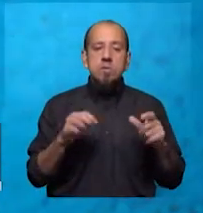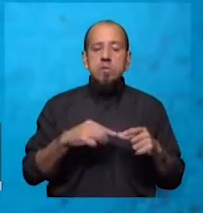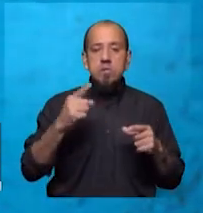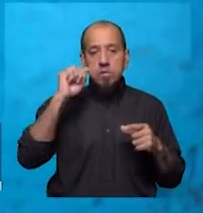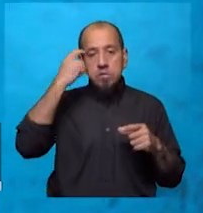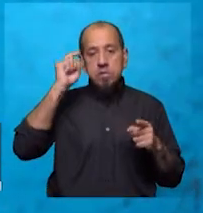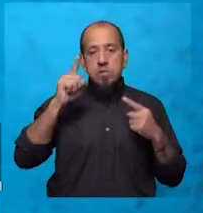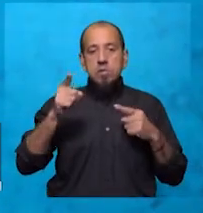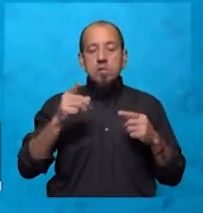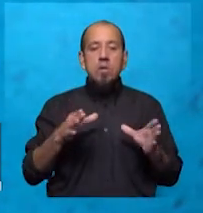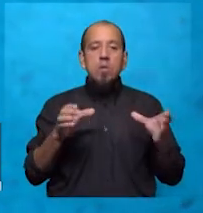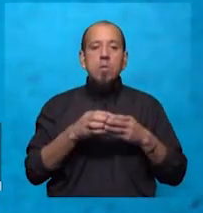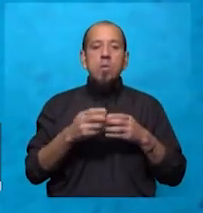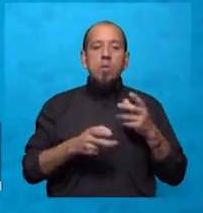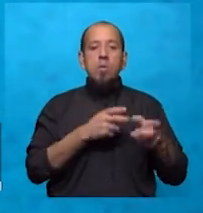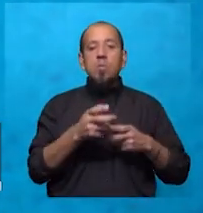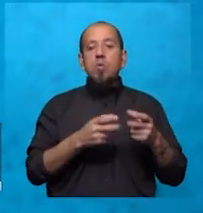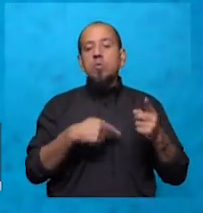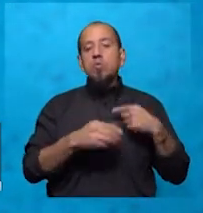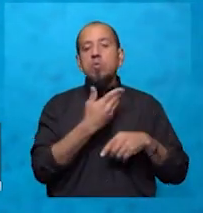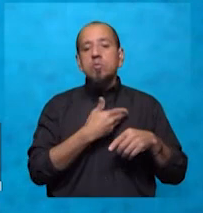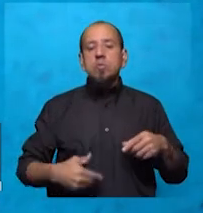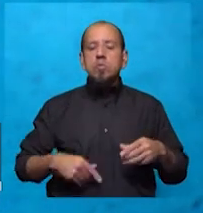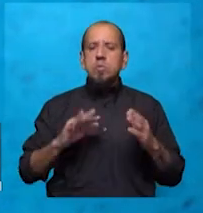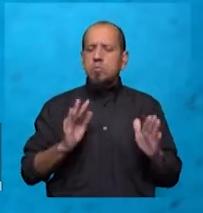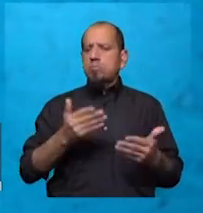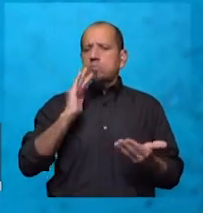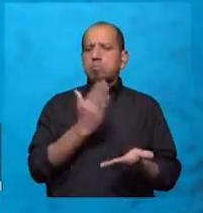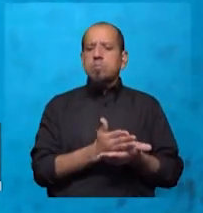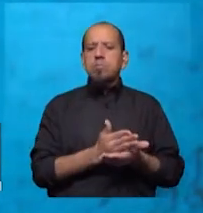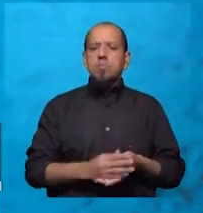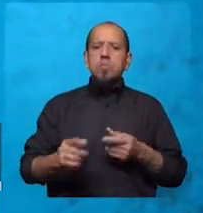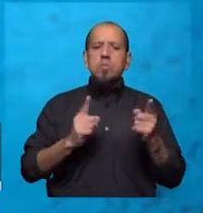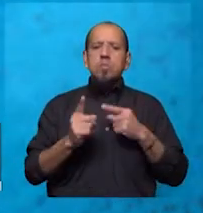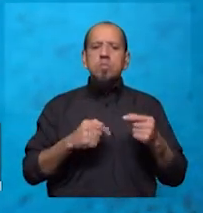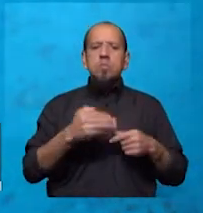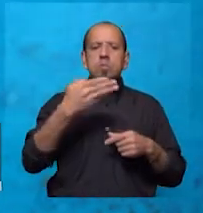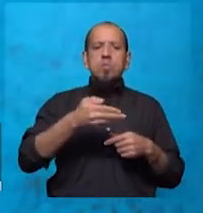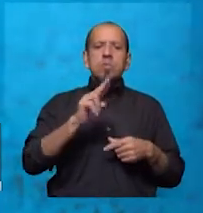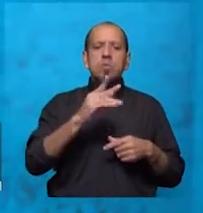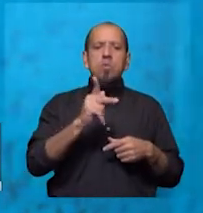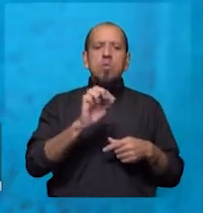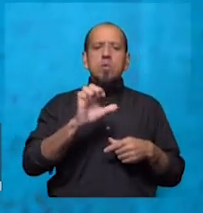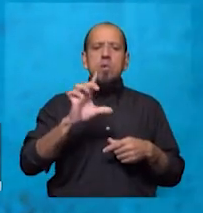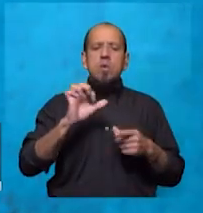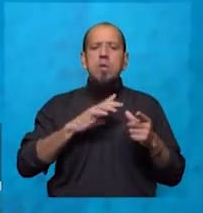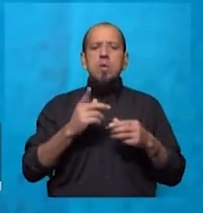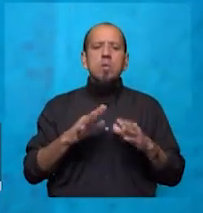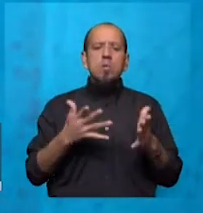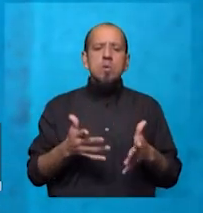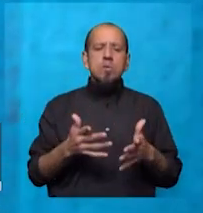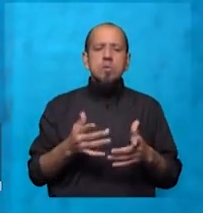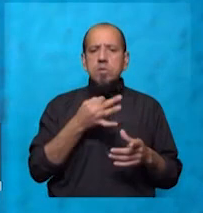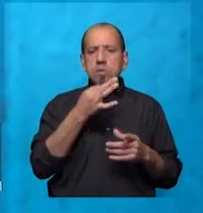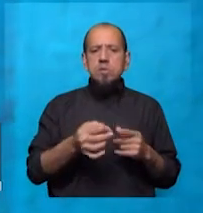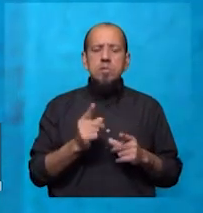Incluso en la coalición de gobierno y algunas voces que apuntan a la mano dura incluso algunos señalan a bukele como referencia no cuánto condiciona eso todo esto